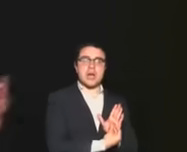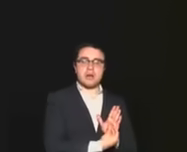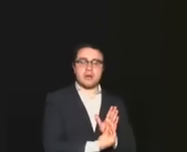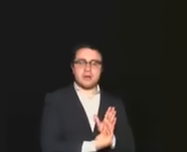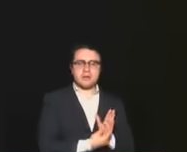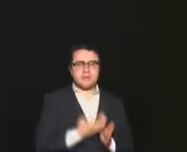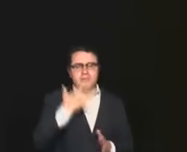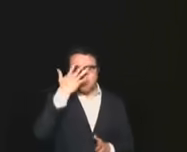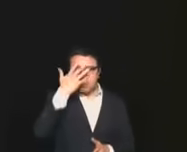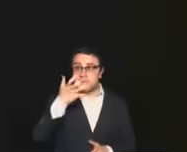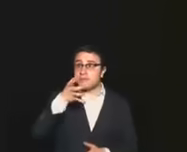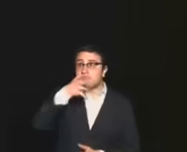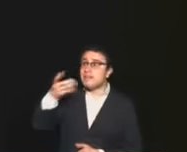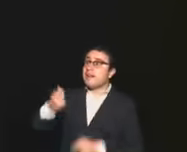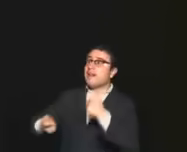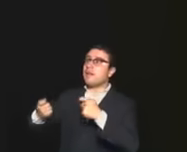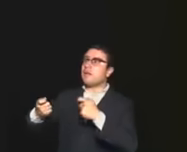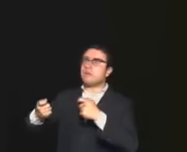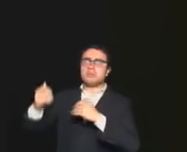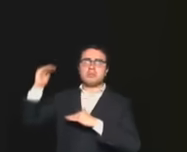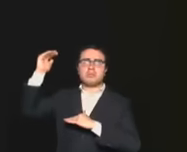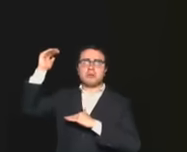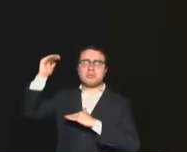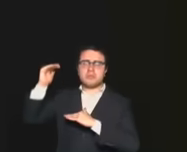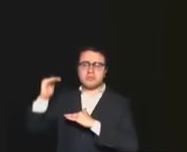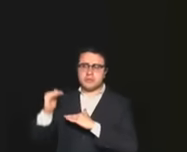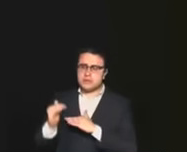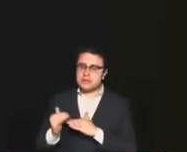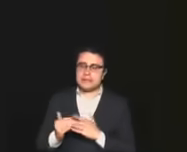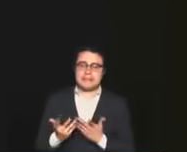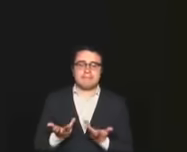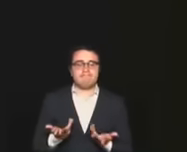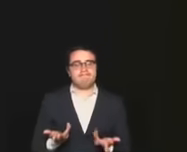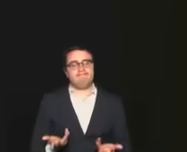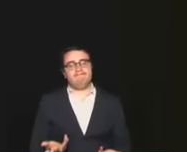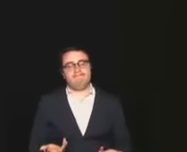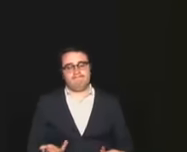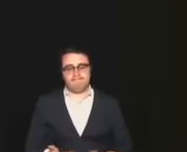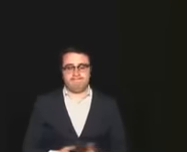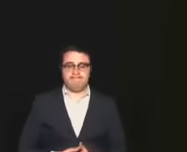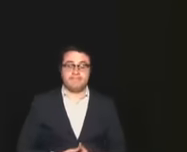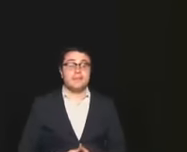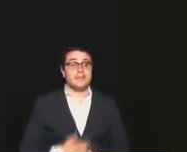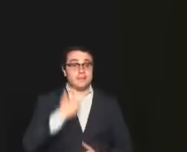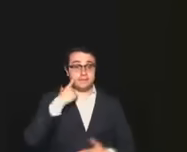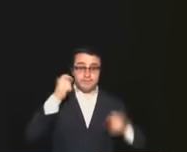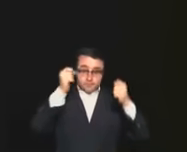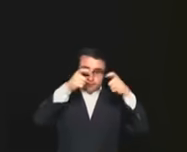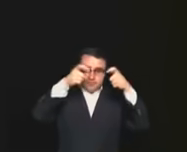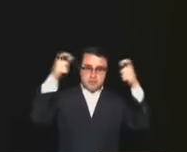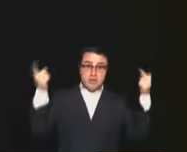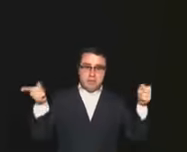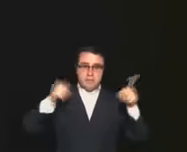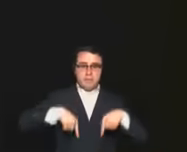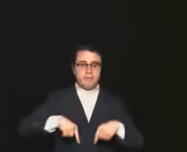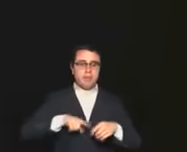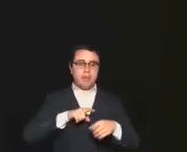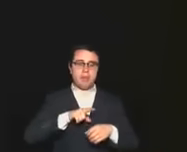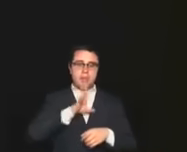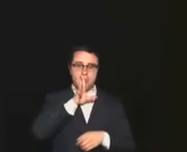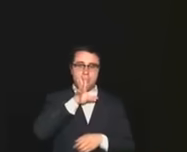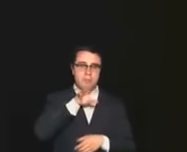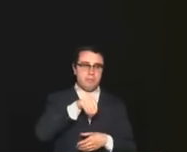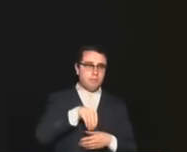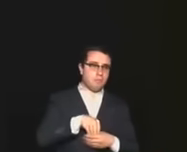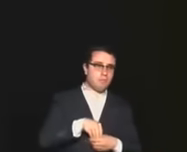extorsión? Porque cae la cocaína. Y esas alianzas en donde parte del Estado se mete, en donde ya